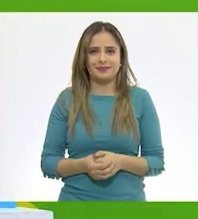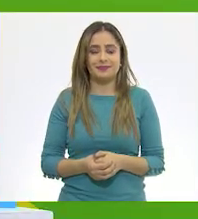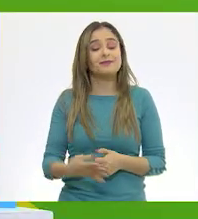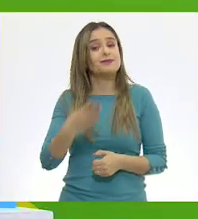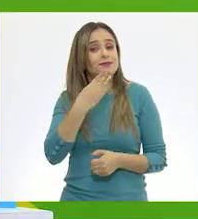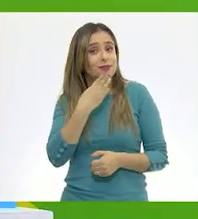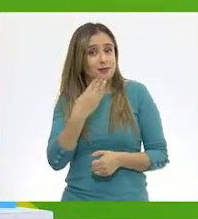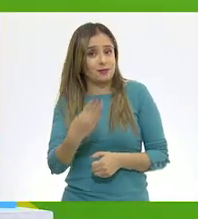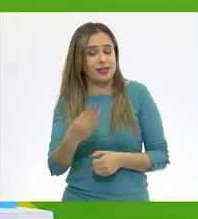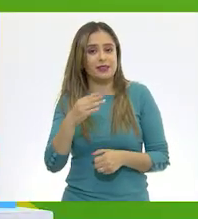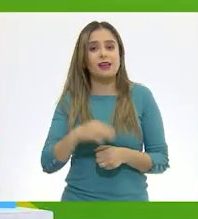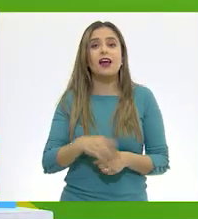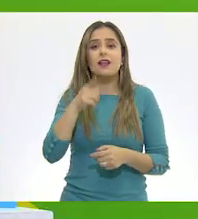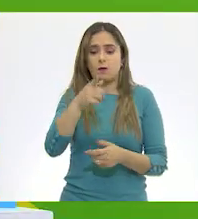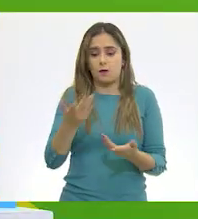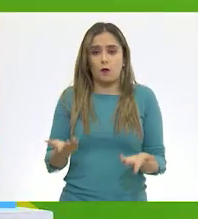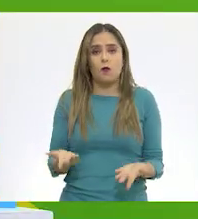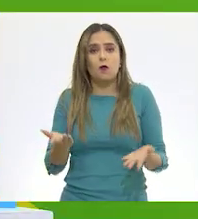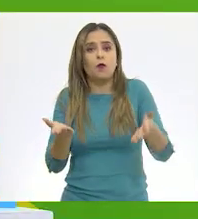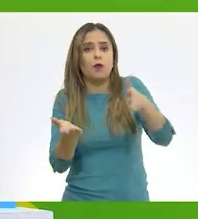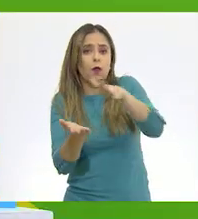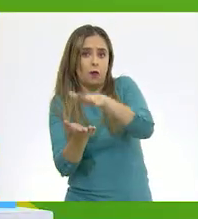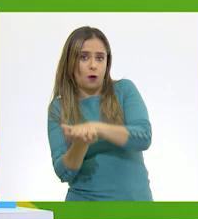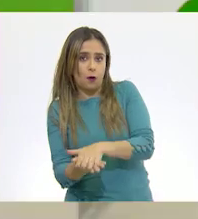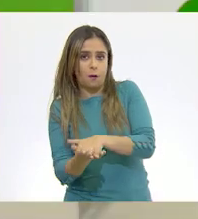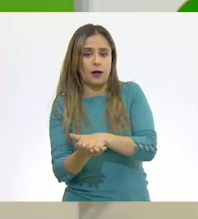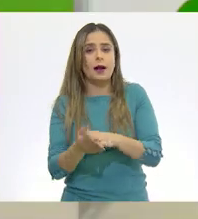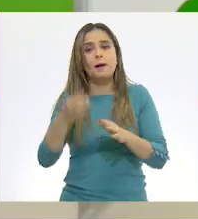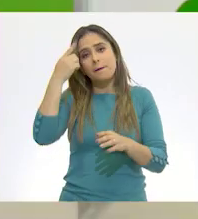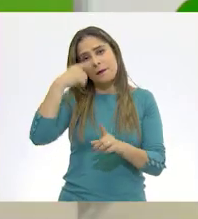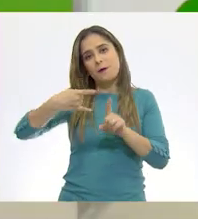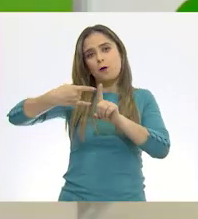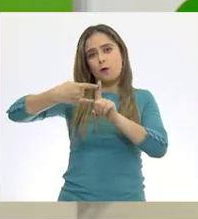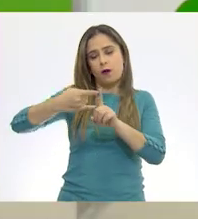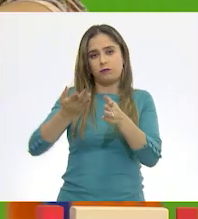Bien, vamos a doblar nuestra hoja para que nos quede un cuadrado.